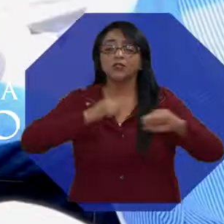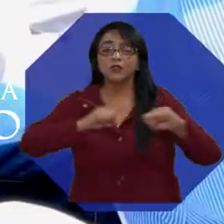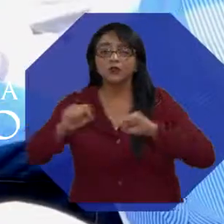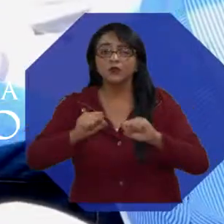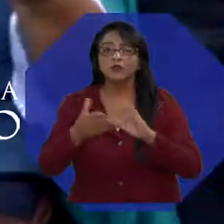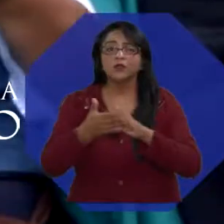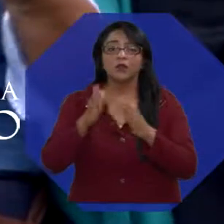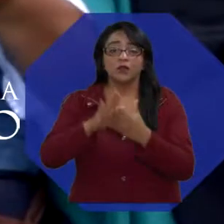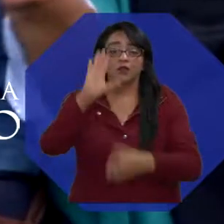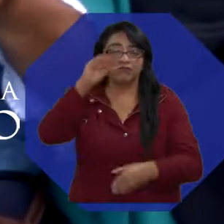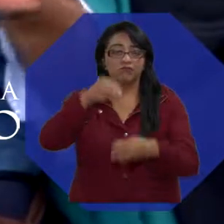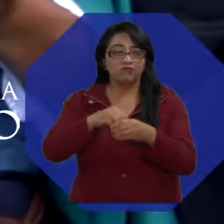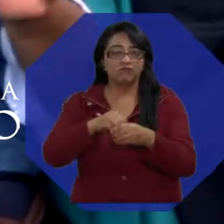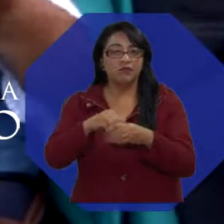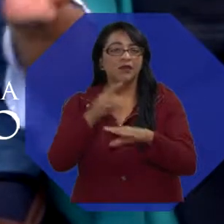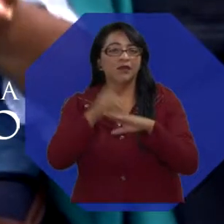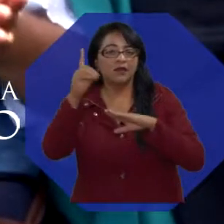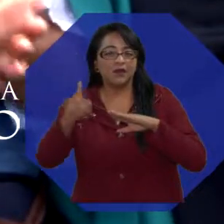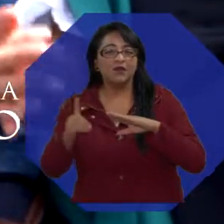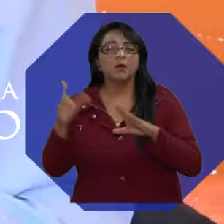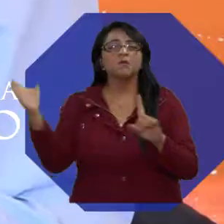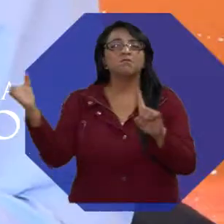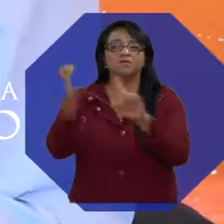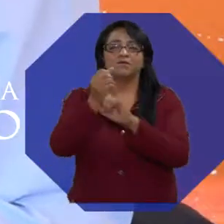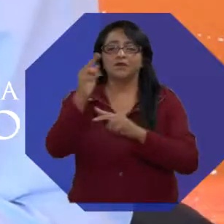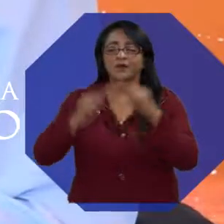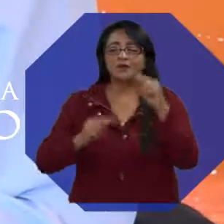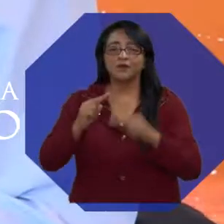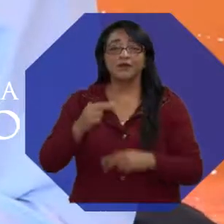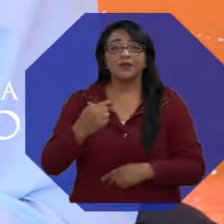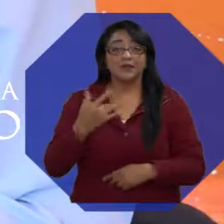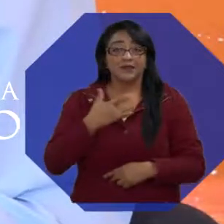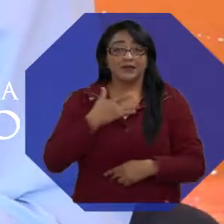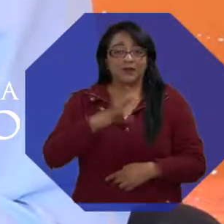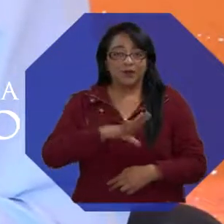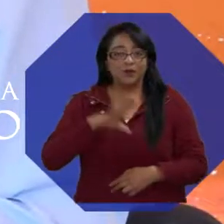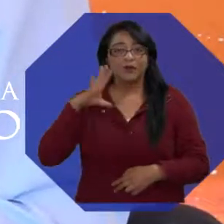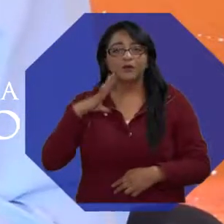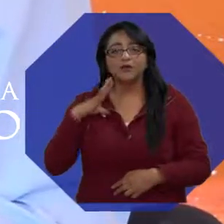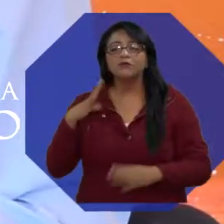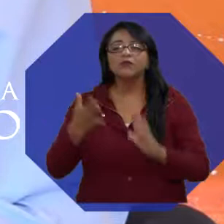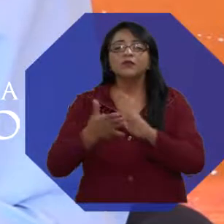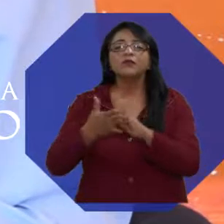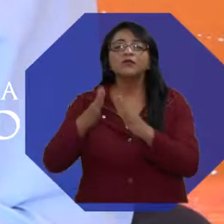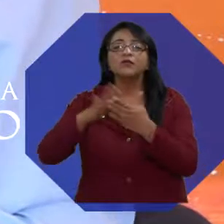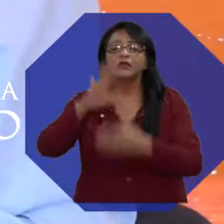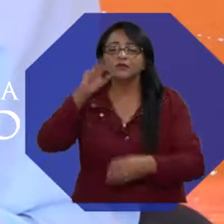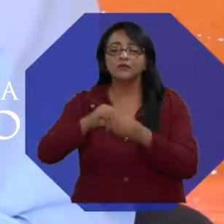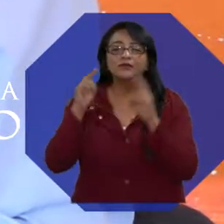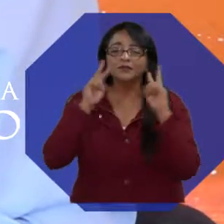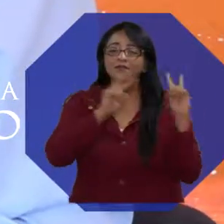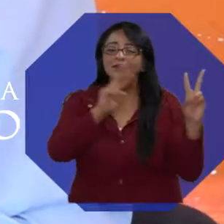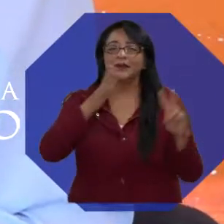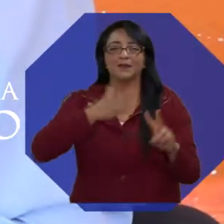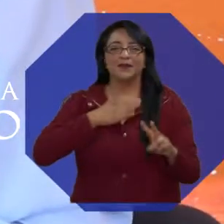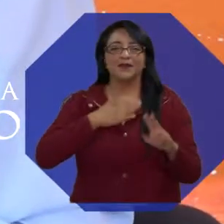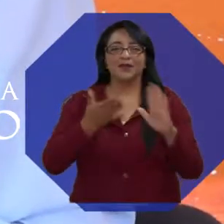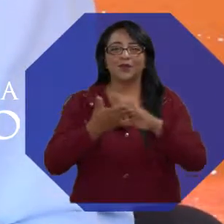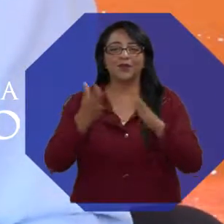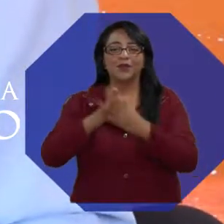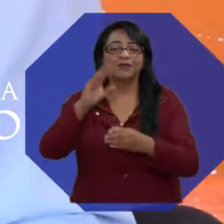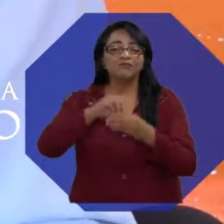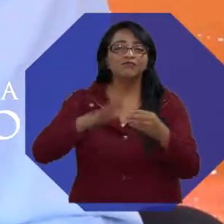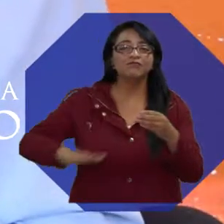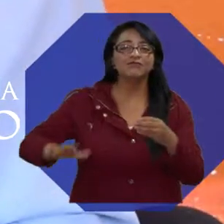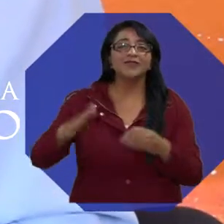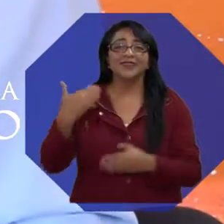esta comunidad para lograr esta gran obra. Orgullosos de vuestra comunidad, decir, vea mi comunidad de la